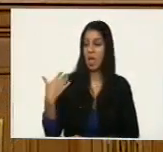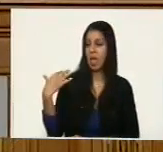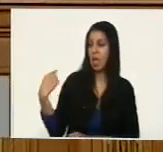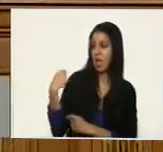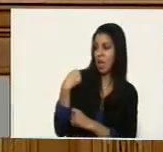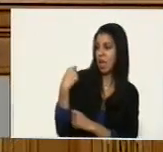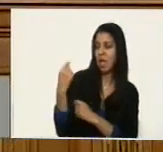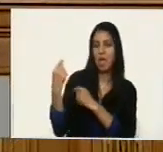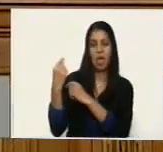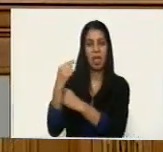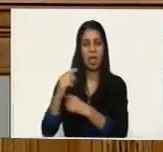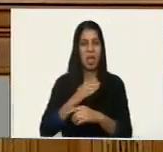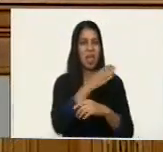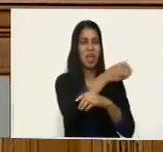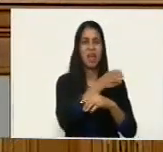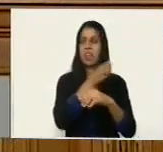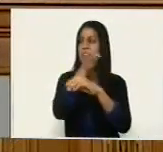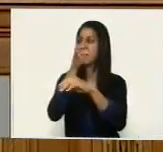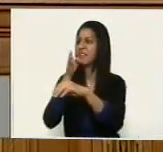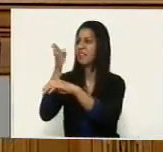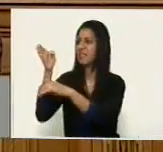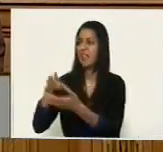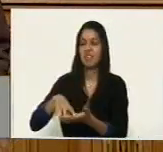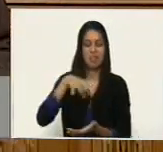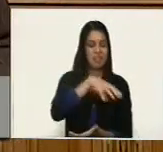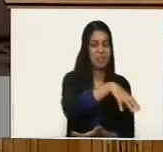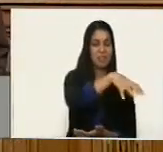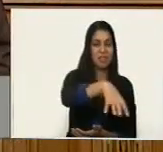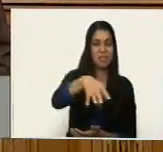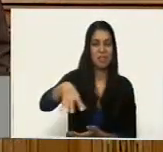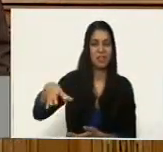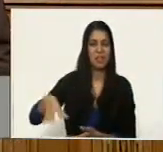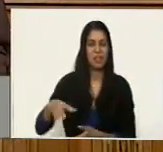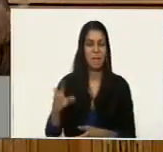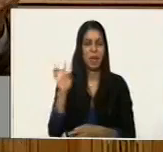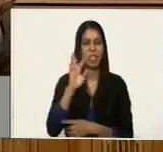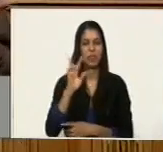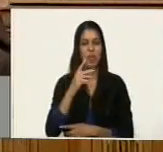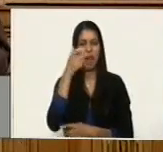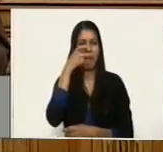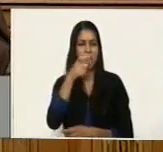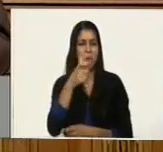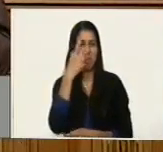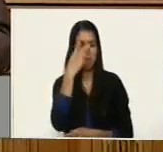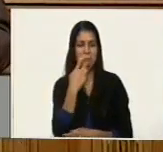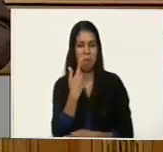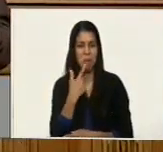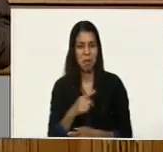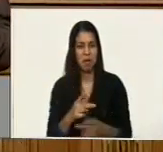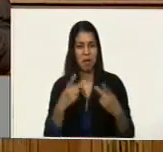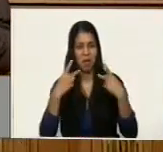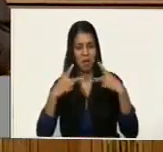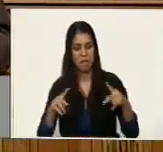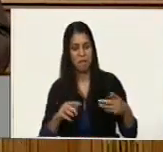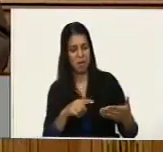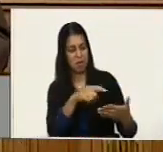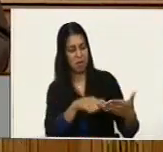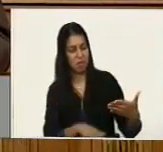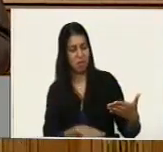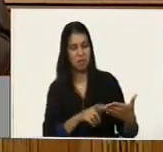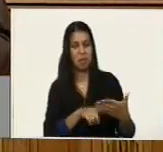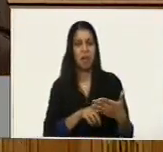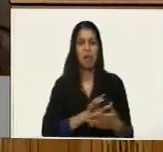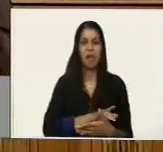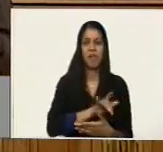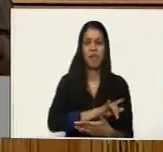foro en Icabarú, para que dé un foro en Roblecito, para que dé un foro en El Furrial. Y después yo, cuando agarro el periódico, fulano, el constituyente fulano está en